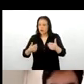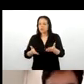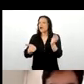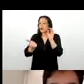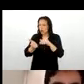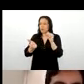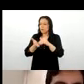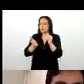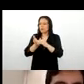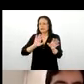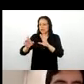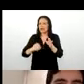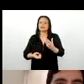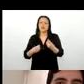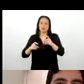en la visita.